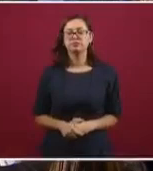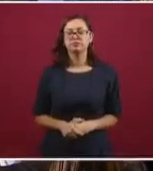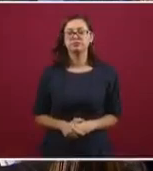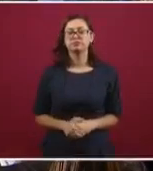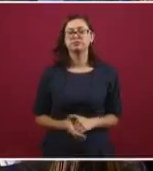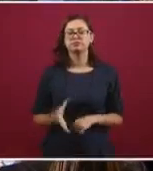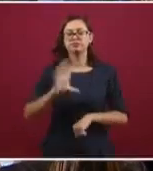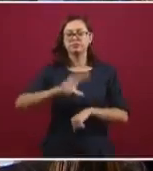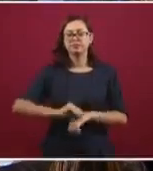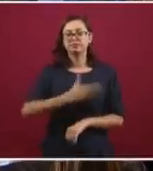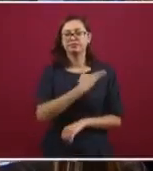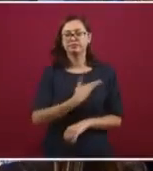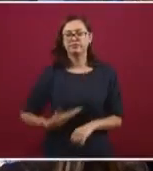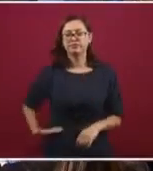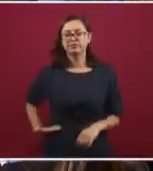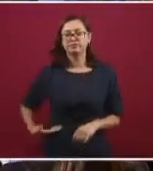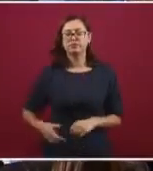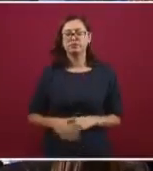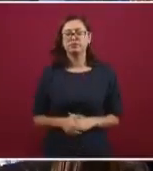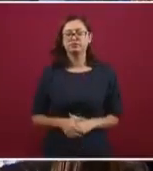Con su permiso, señor presidente.